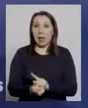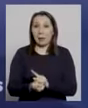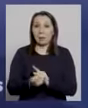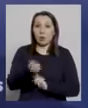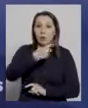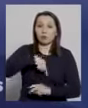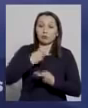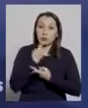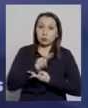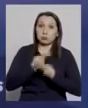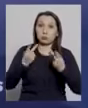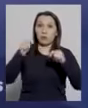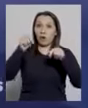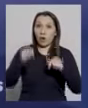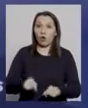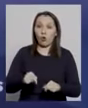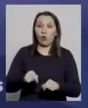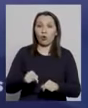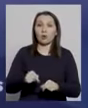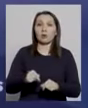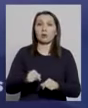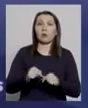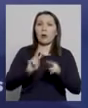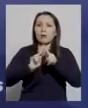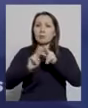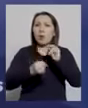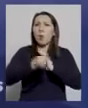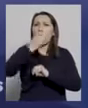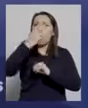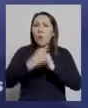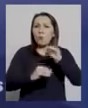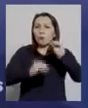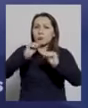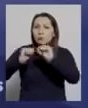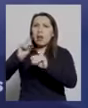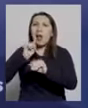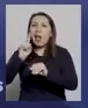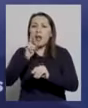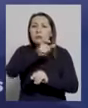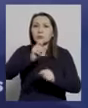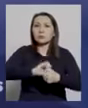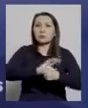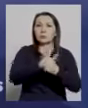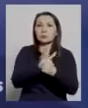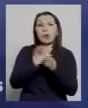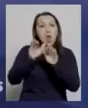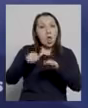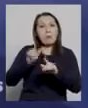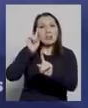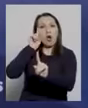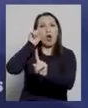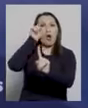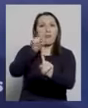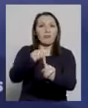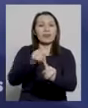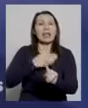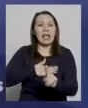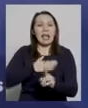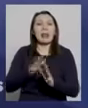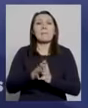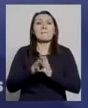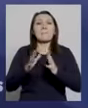que hemos anunciado hoy día en el ajuste en el número de casos también va en esa línea de